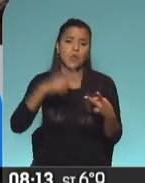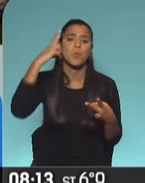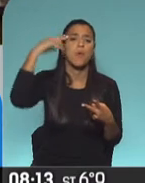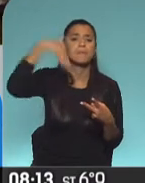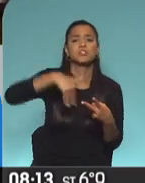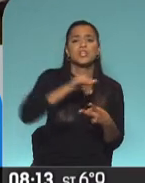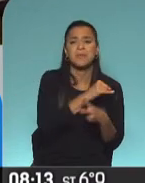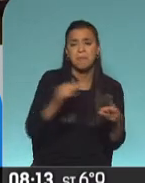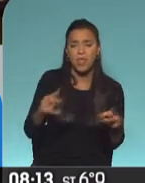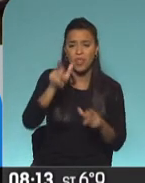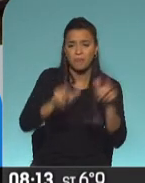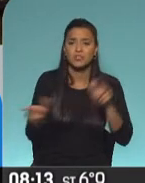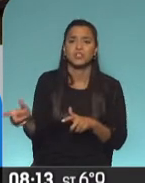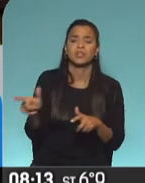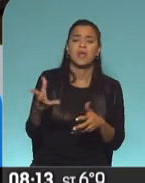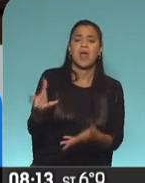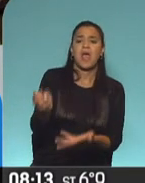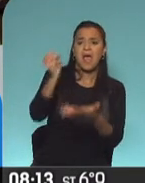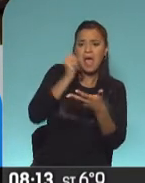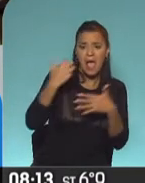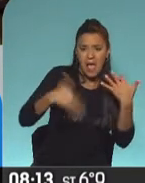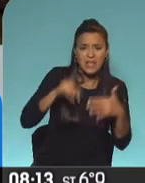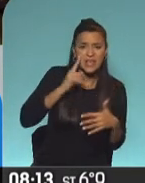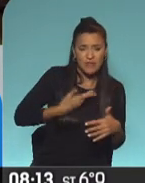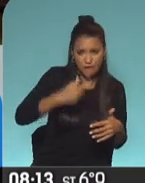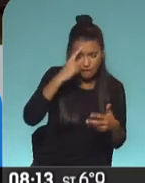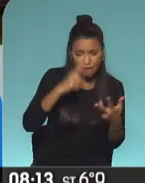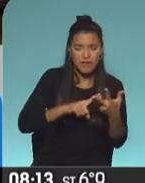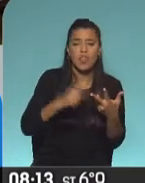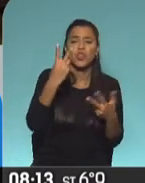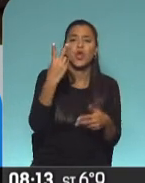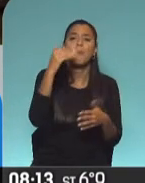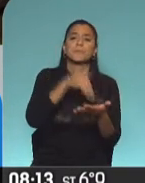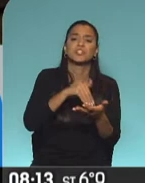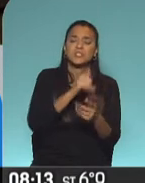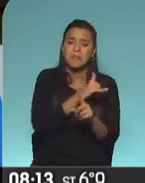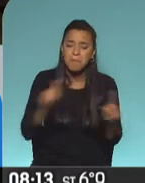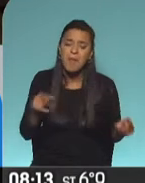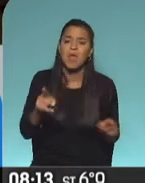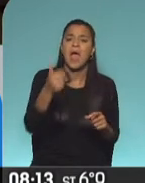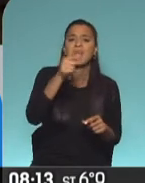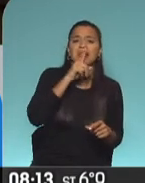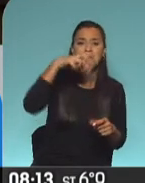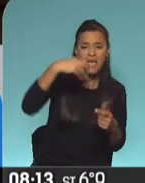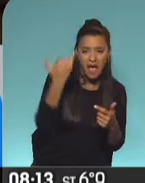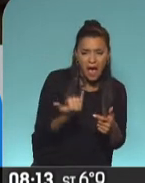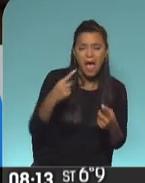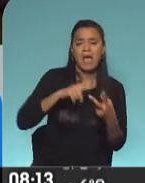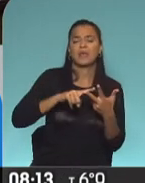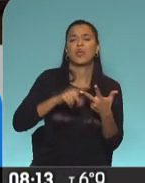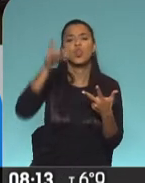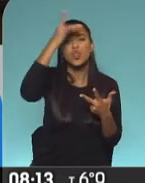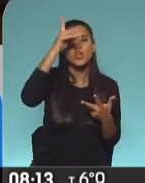9,5 millones de personas con el ingreso familiar de emergencia, 2,5 millones de trabajadores y trabajadoras con el ATP, se han construido